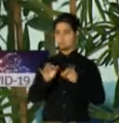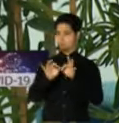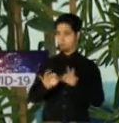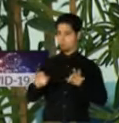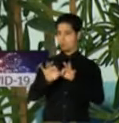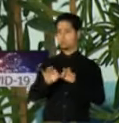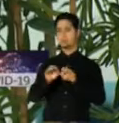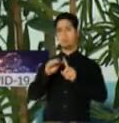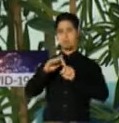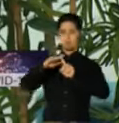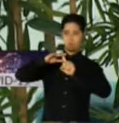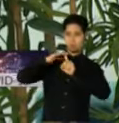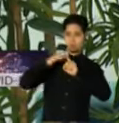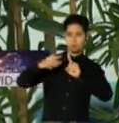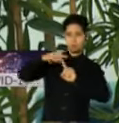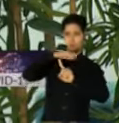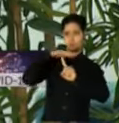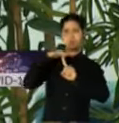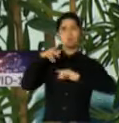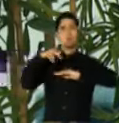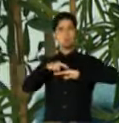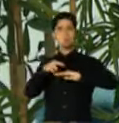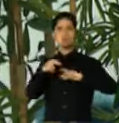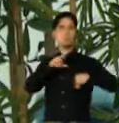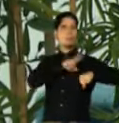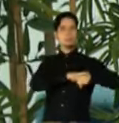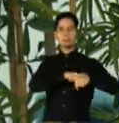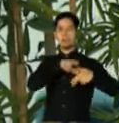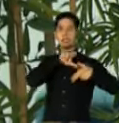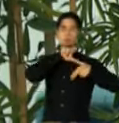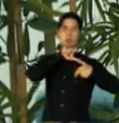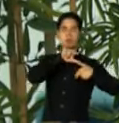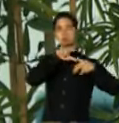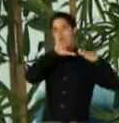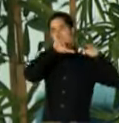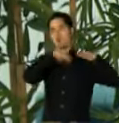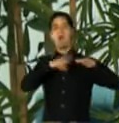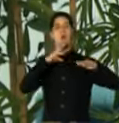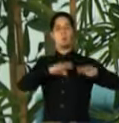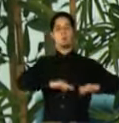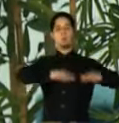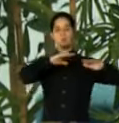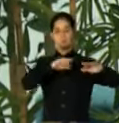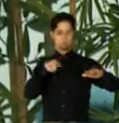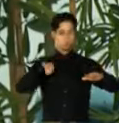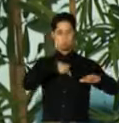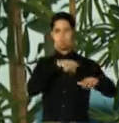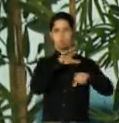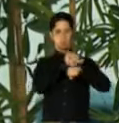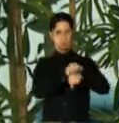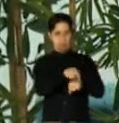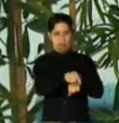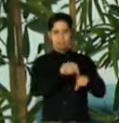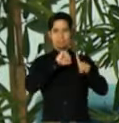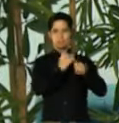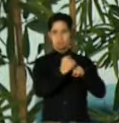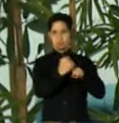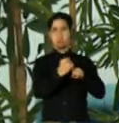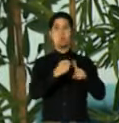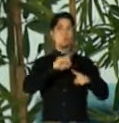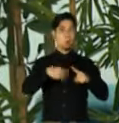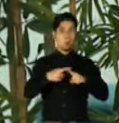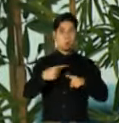Puerto Rico una emergencia típicamente es un huracán o una inundación. Eso es lo que nosotros estamos acostumbrados a que cuando alguien